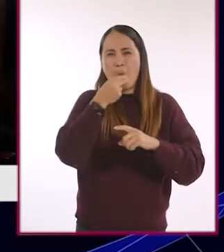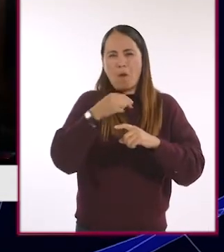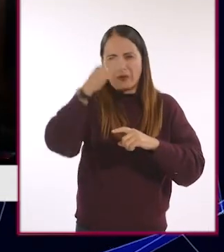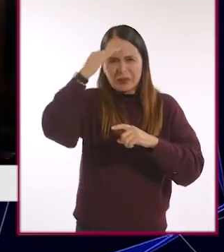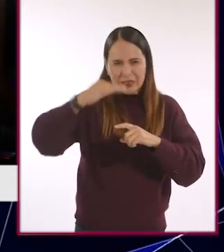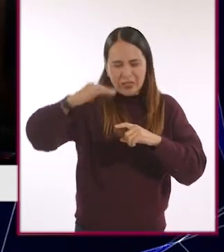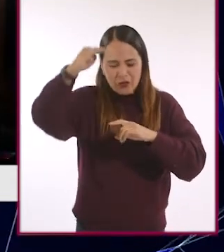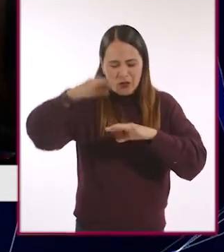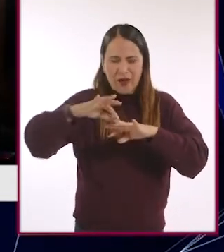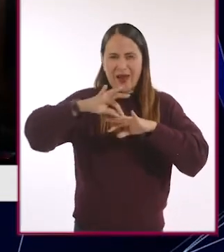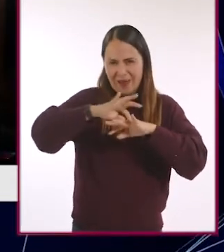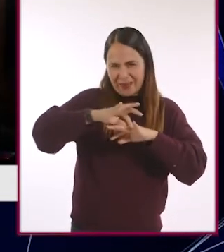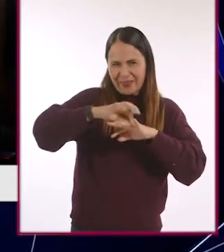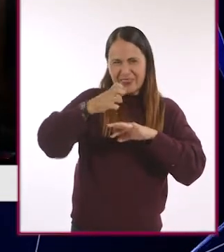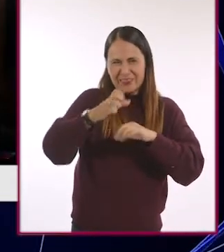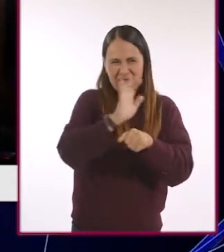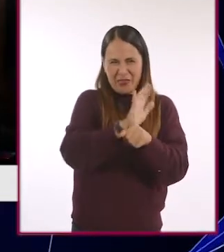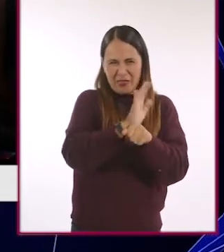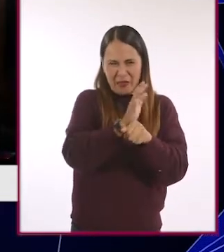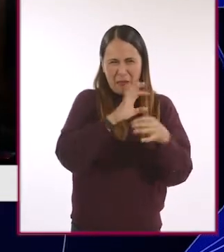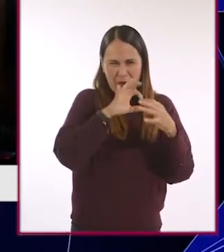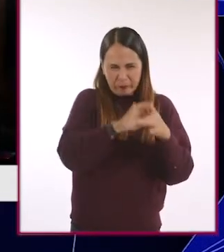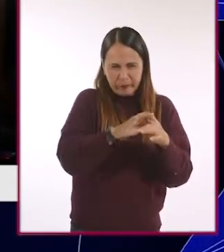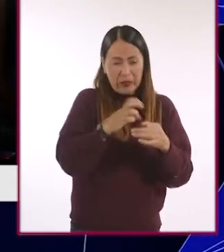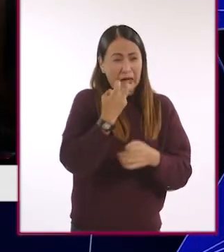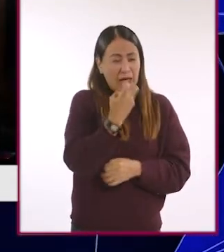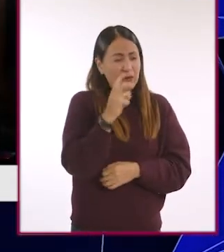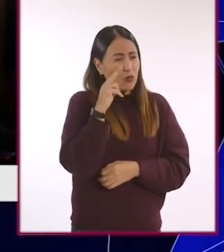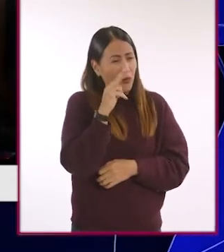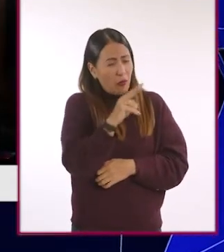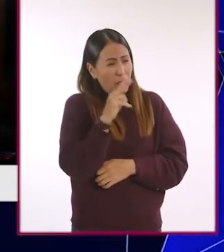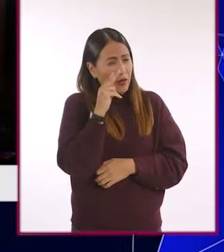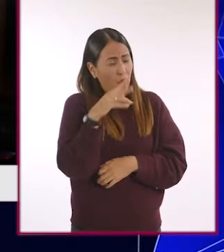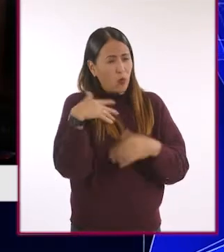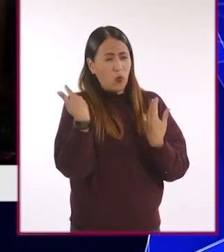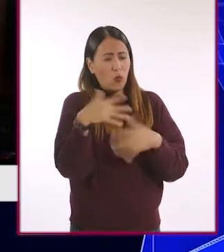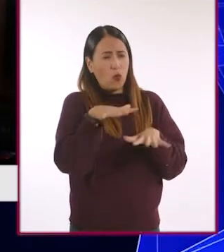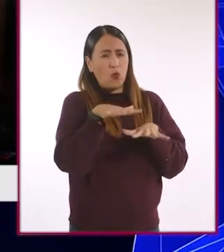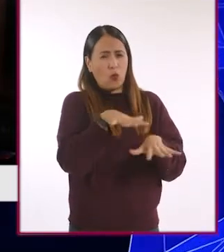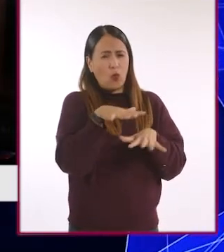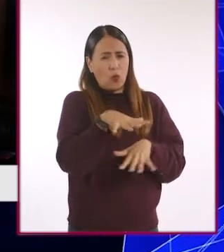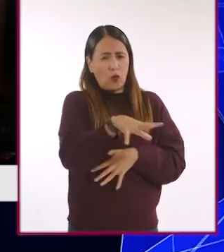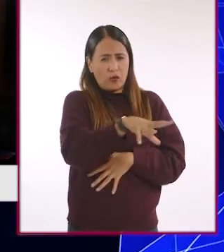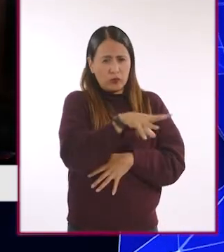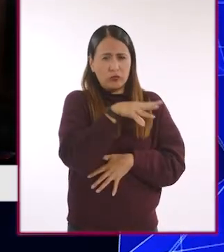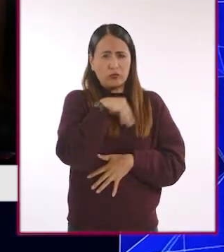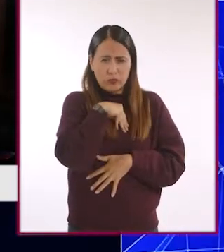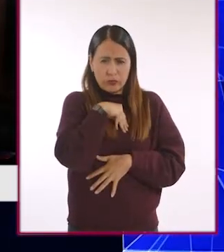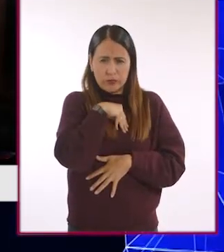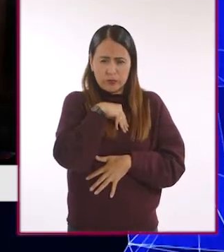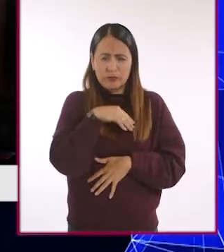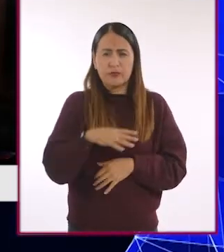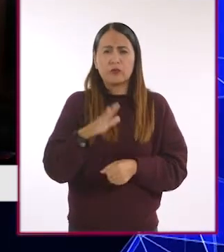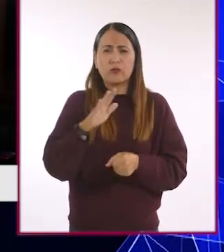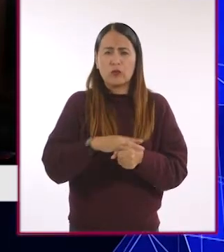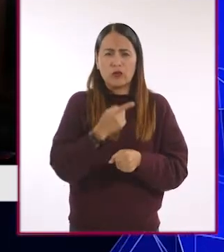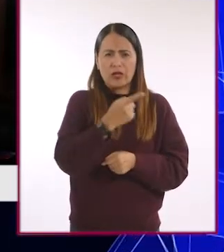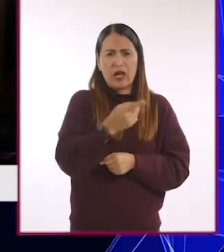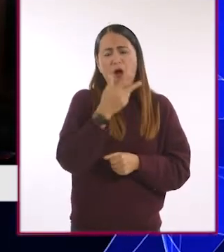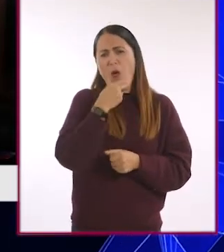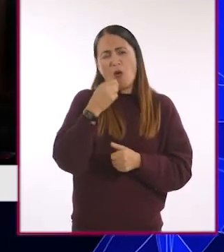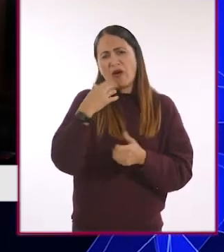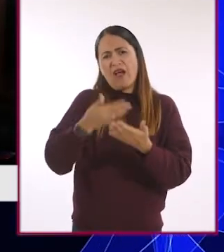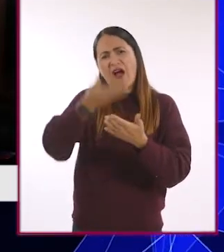él en específico es uno de los artistas que más he tenido como influencia de su trabajo, porque él era